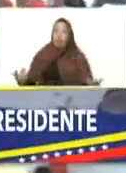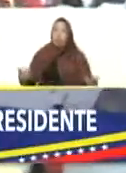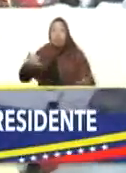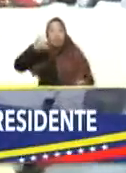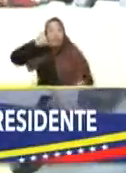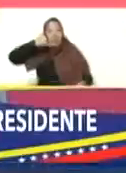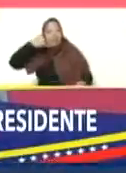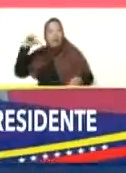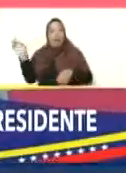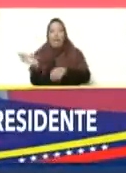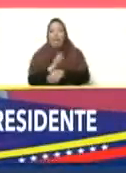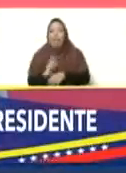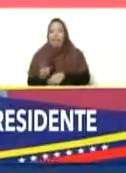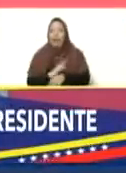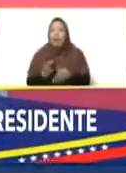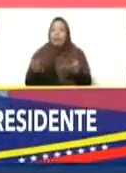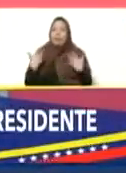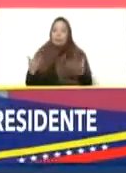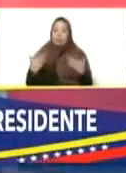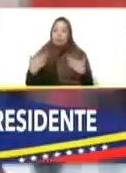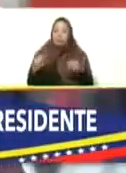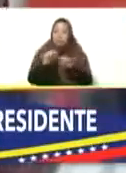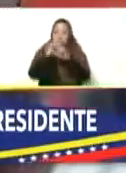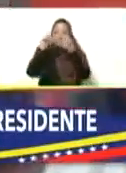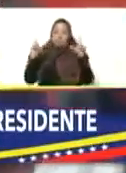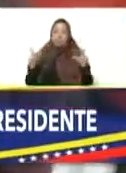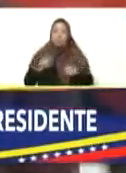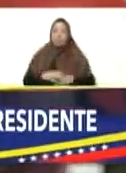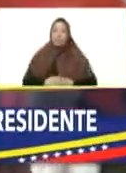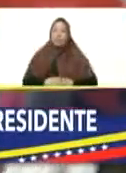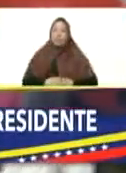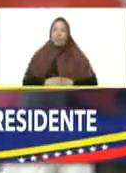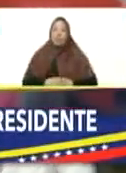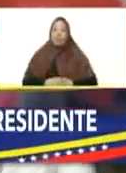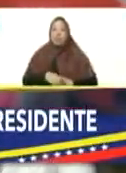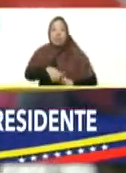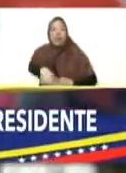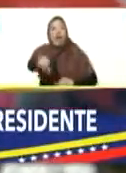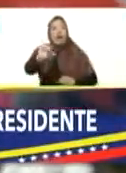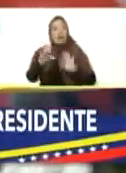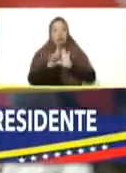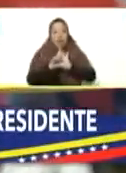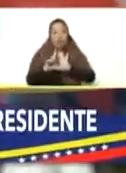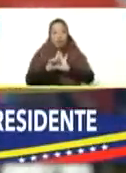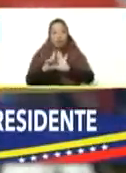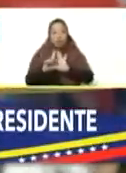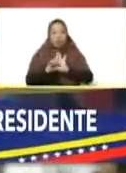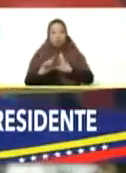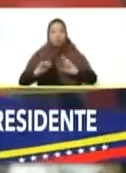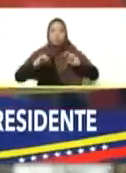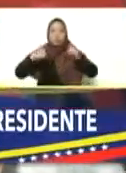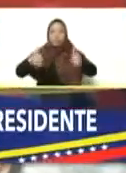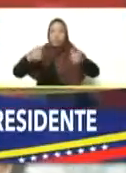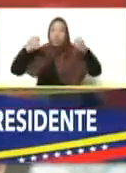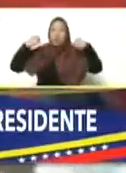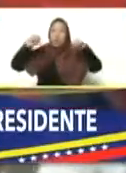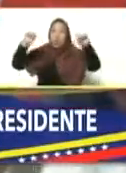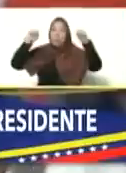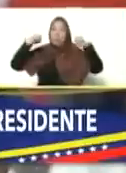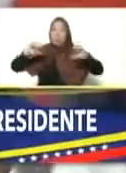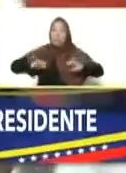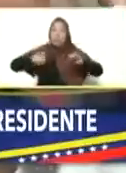rápido imposible ahora presidente que esta ley entró por iniciativa